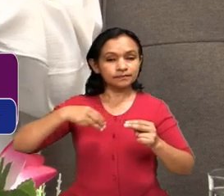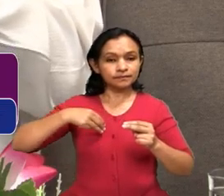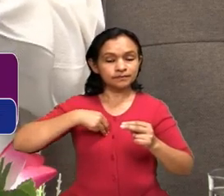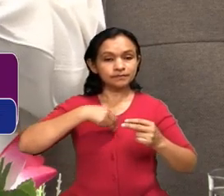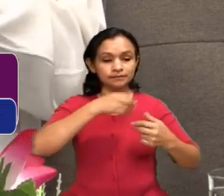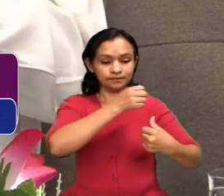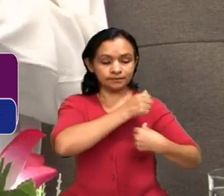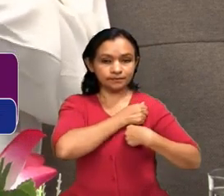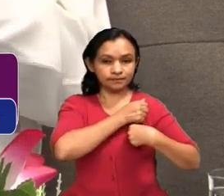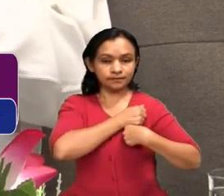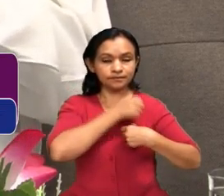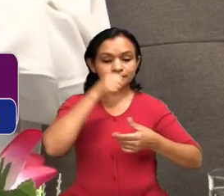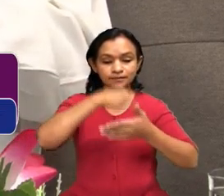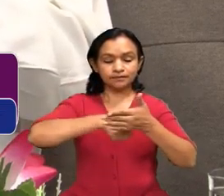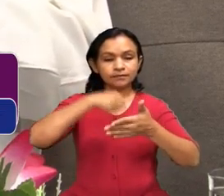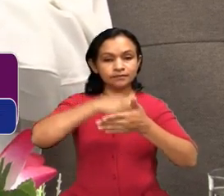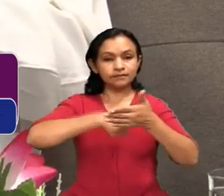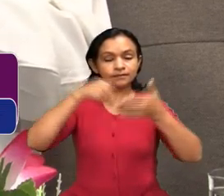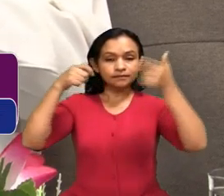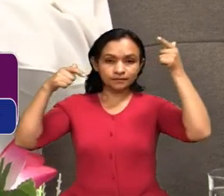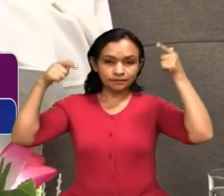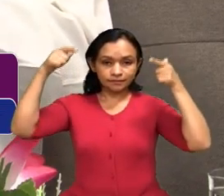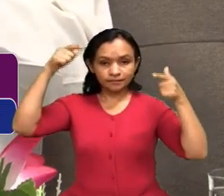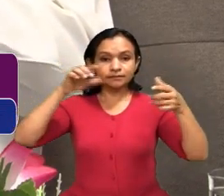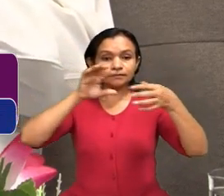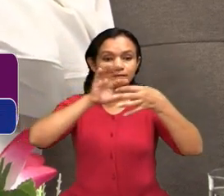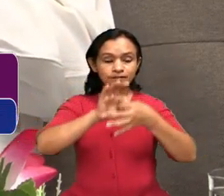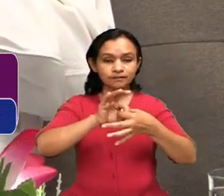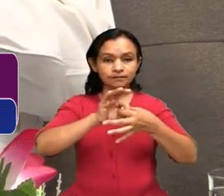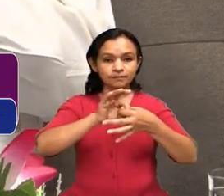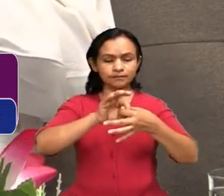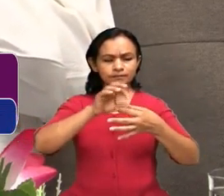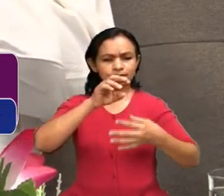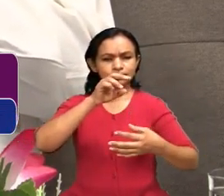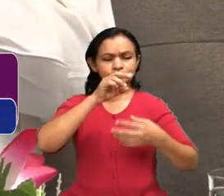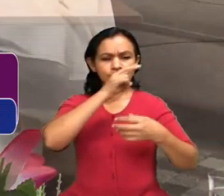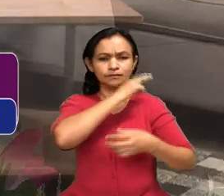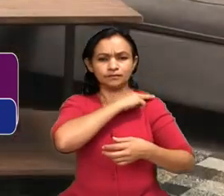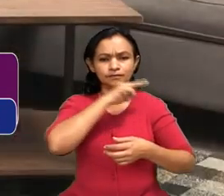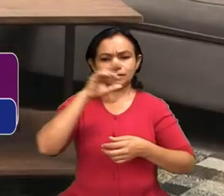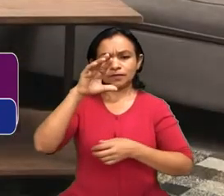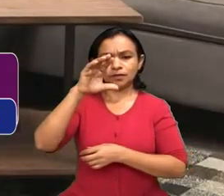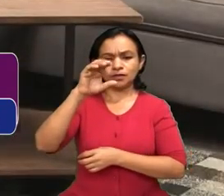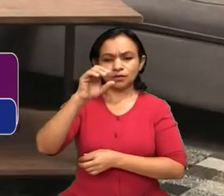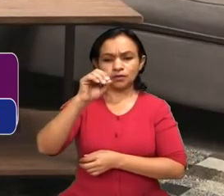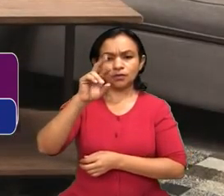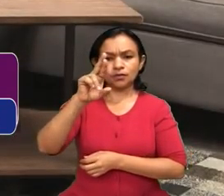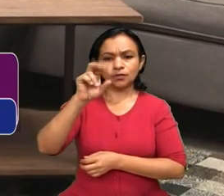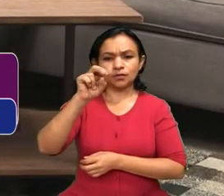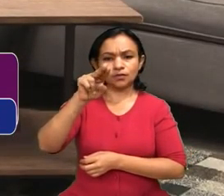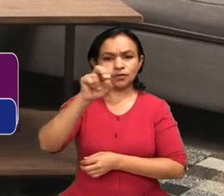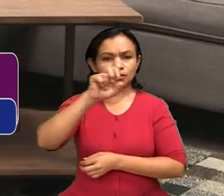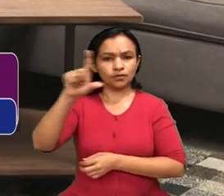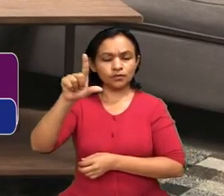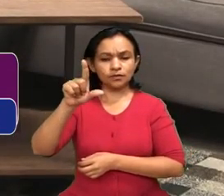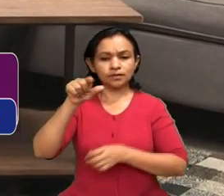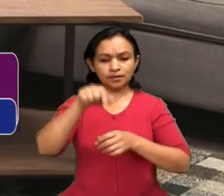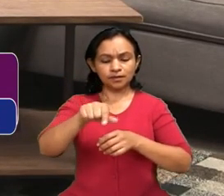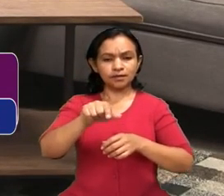ejército defensor de la soberanía nacional. Y además coronel también, es decir, del ejército. Y además coronel. Y también, bueno, no quisiera hacer